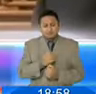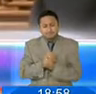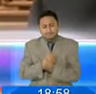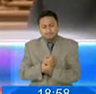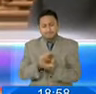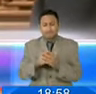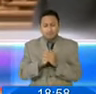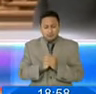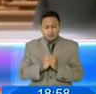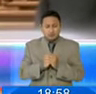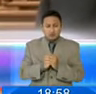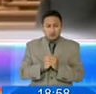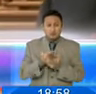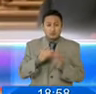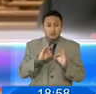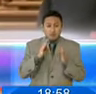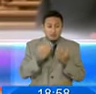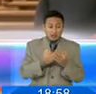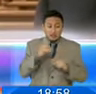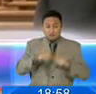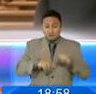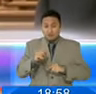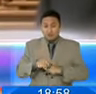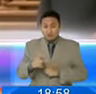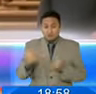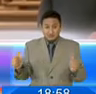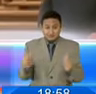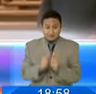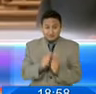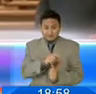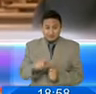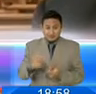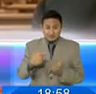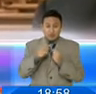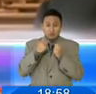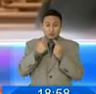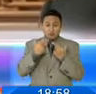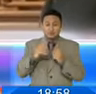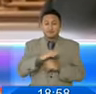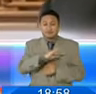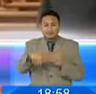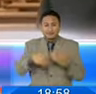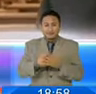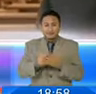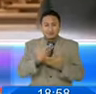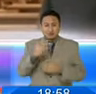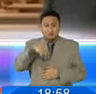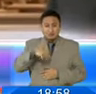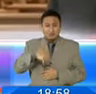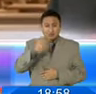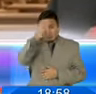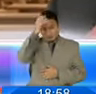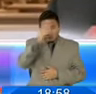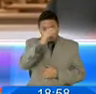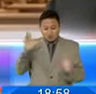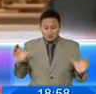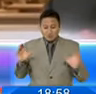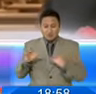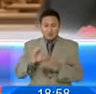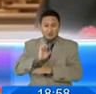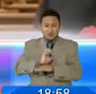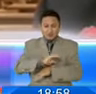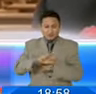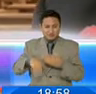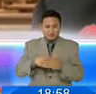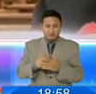oraciones de los familiares y amigos más cercanos de los obispos de los sacerdotes y relig y religiosas del Ecuador